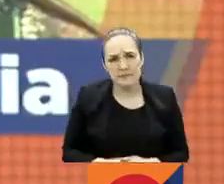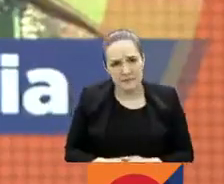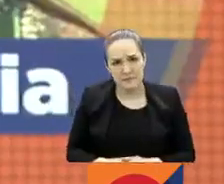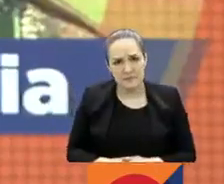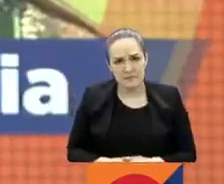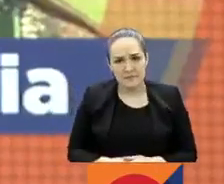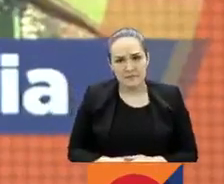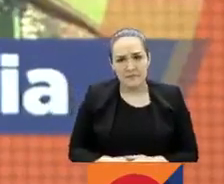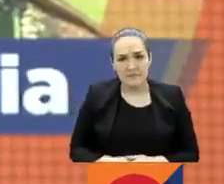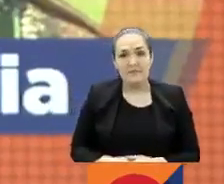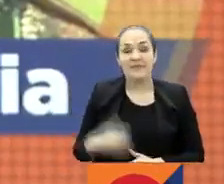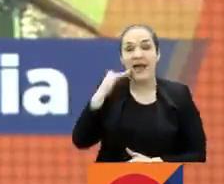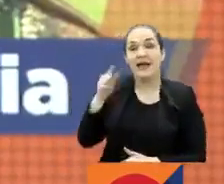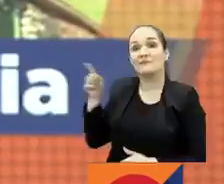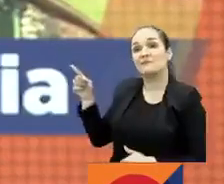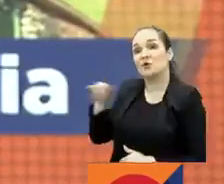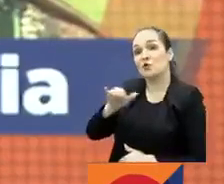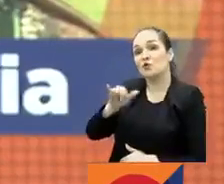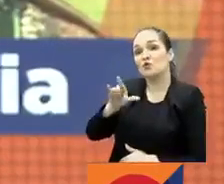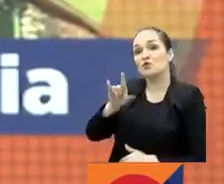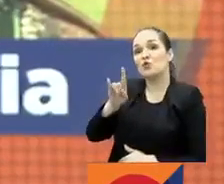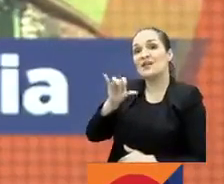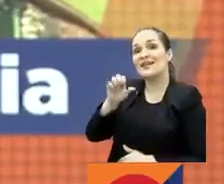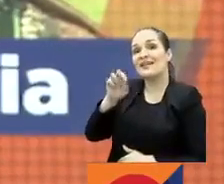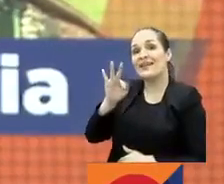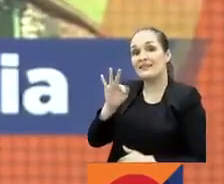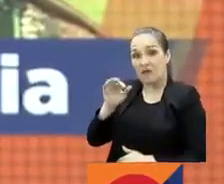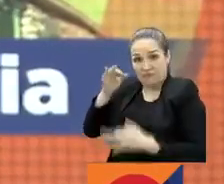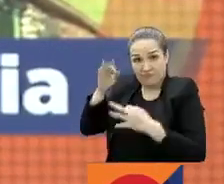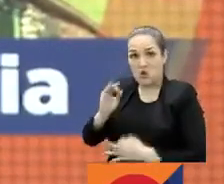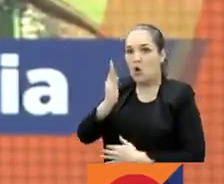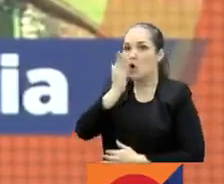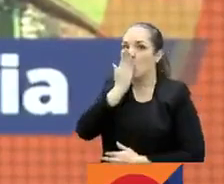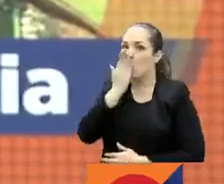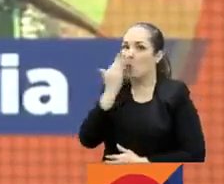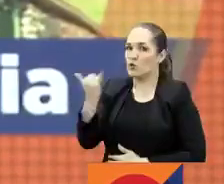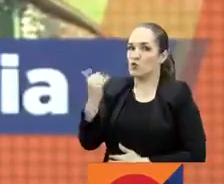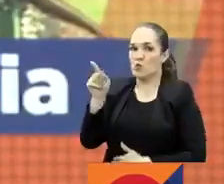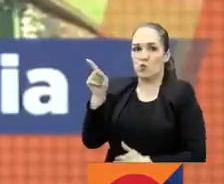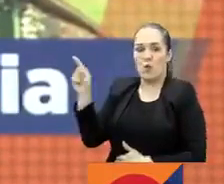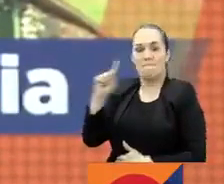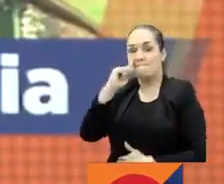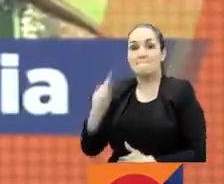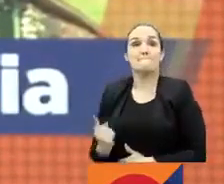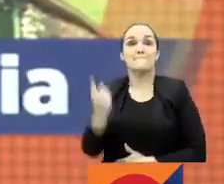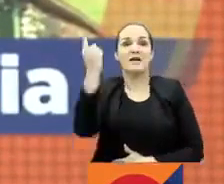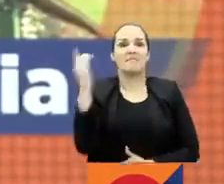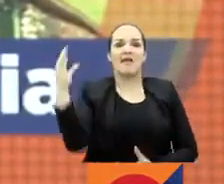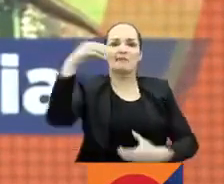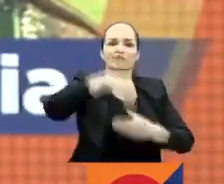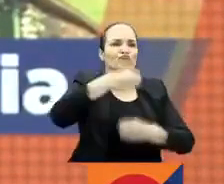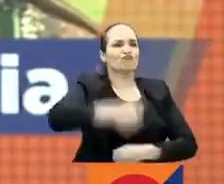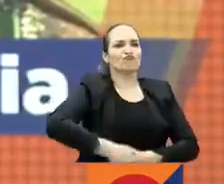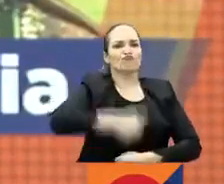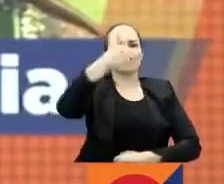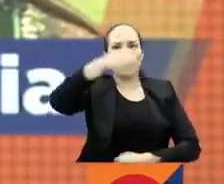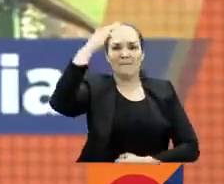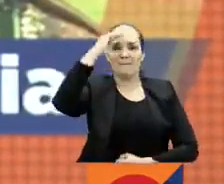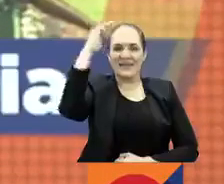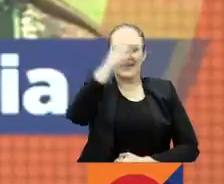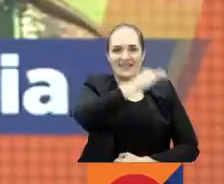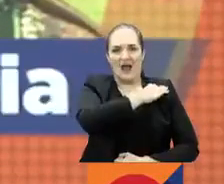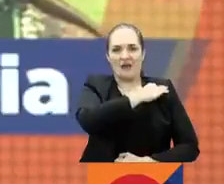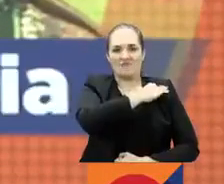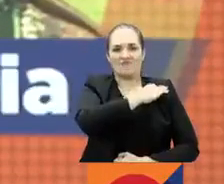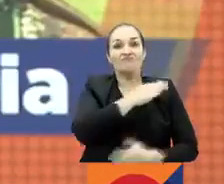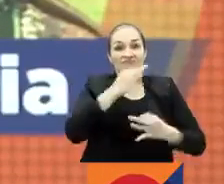Juliet Paola Pushaina Epiayú se convirtió en la primera suboficial del ejército perteneciente a la comunidad indígena Wayú en usar